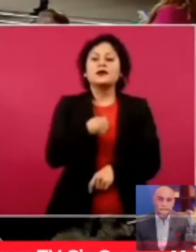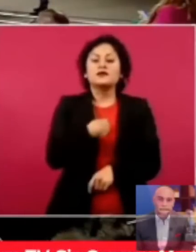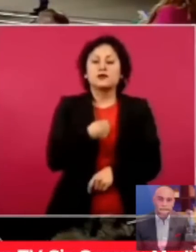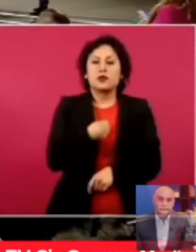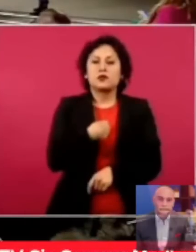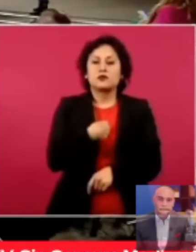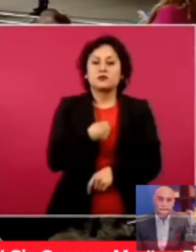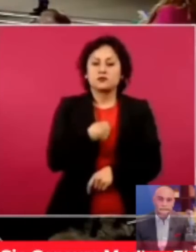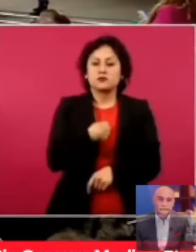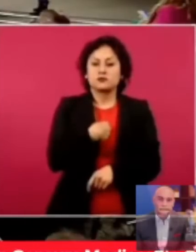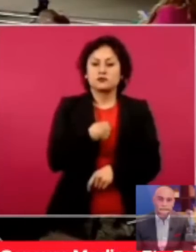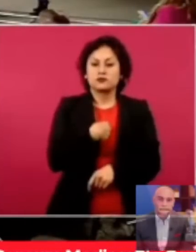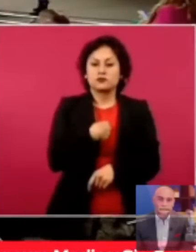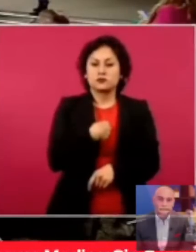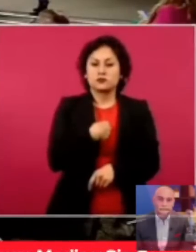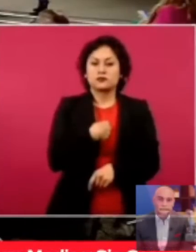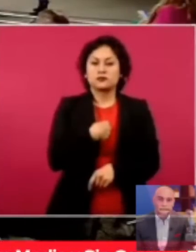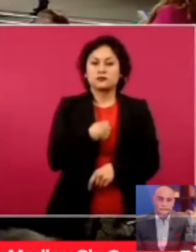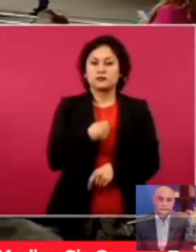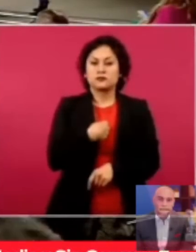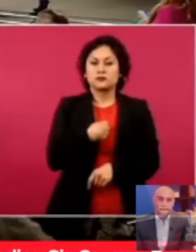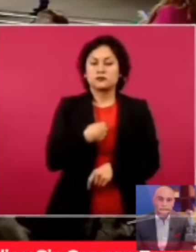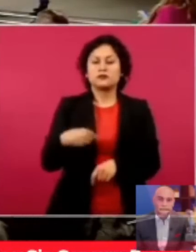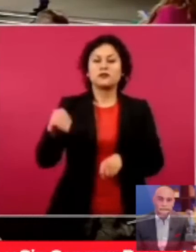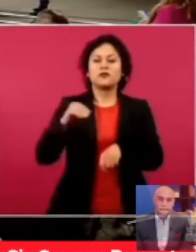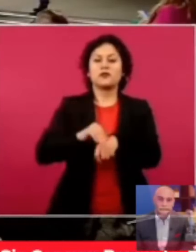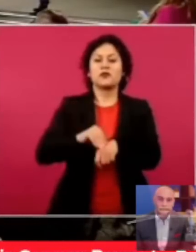el del, con la araña,